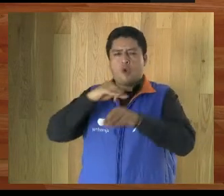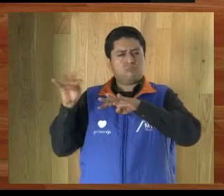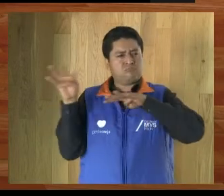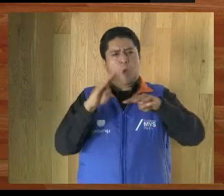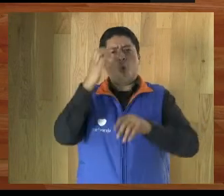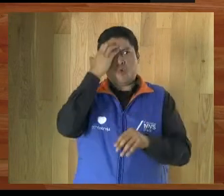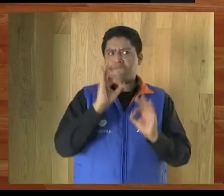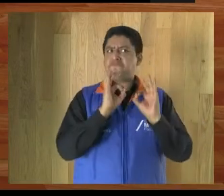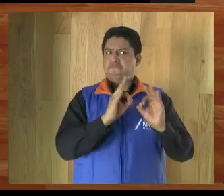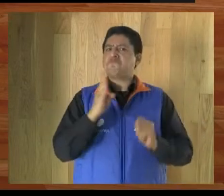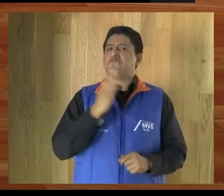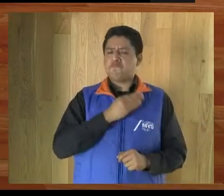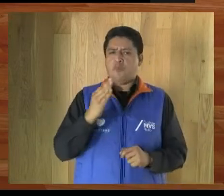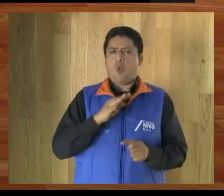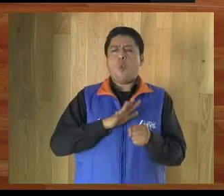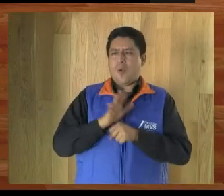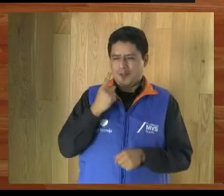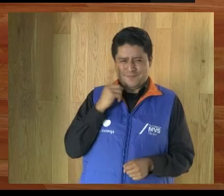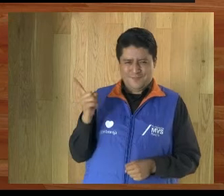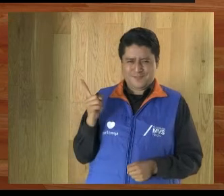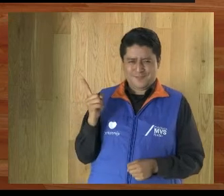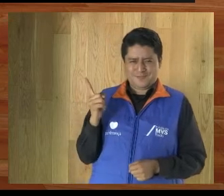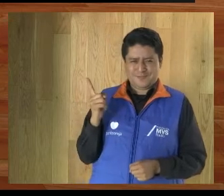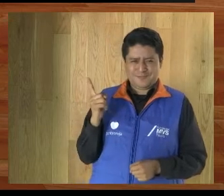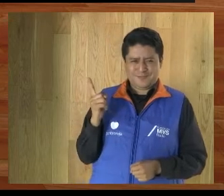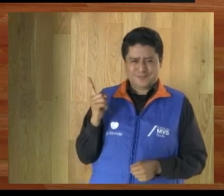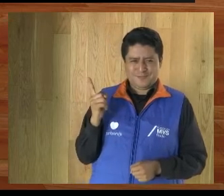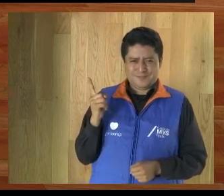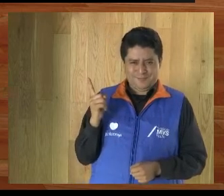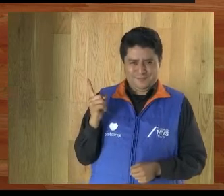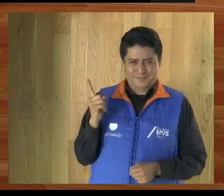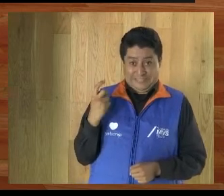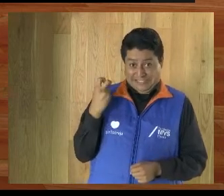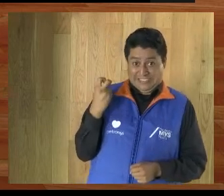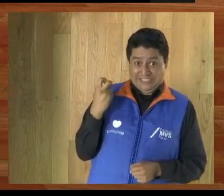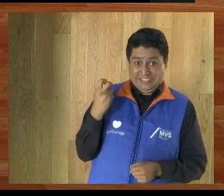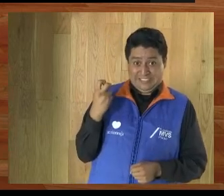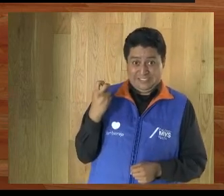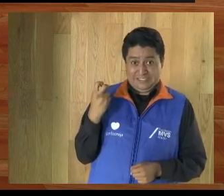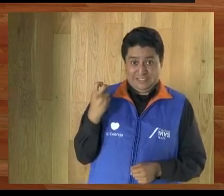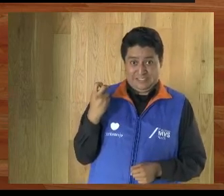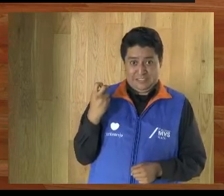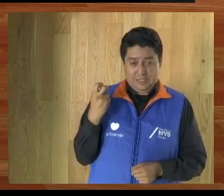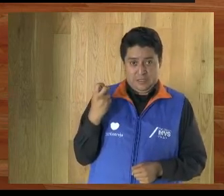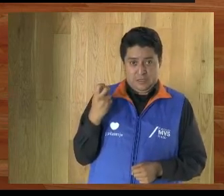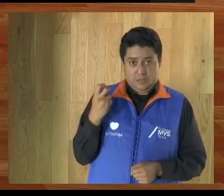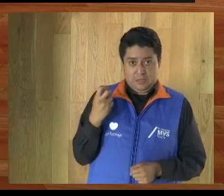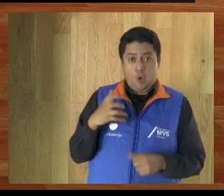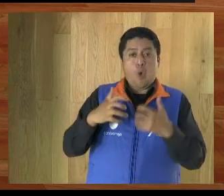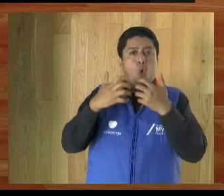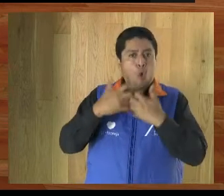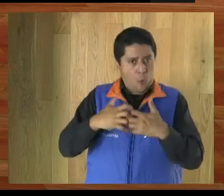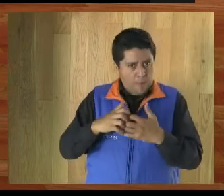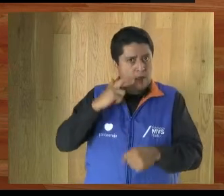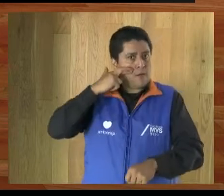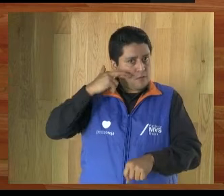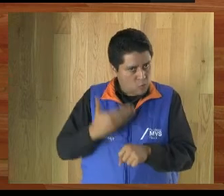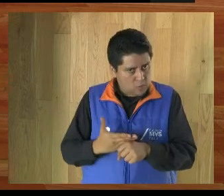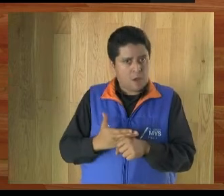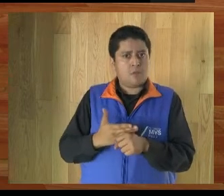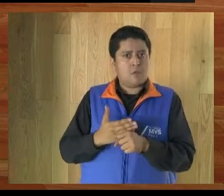Y vemos una concordancia. Las compañías más reputadas y responsables en México. Vemos